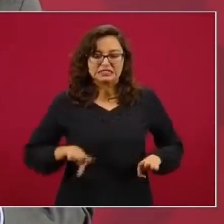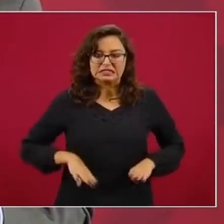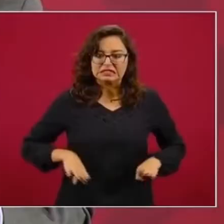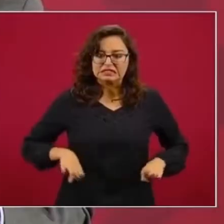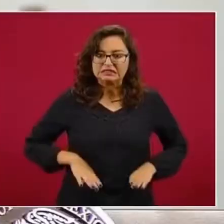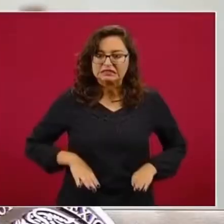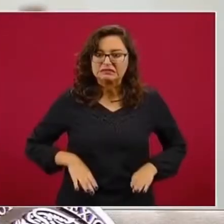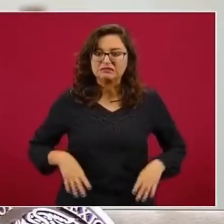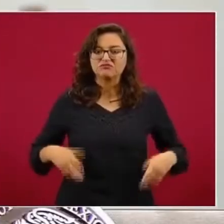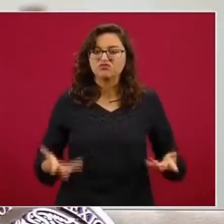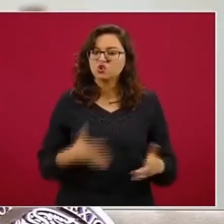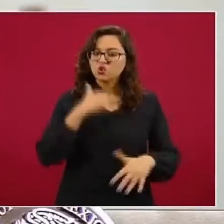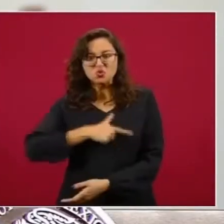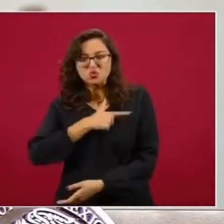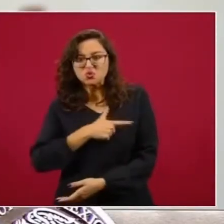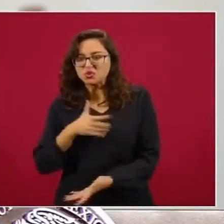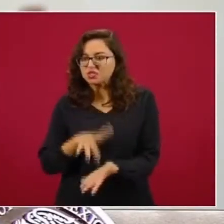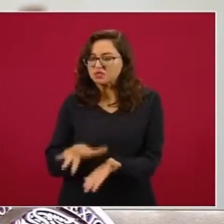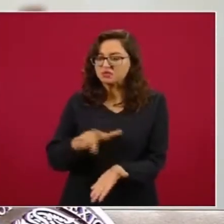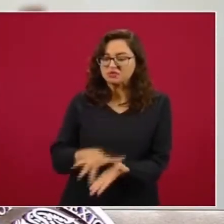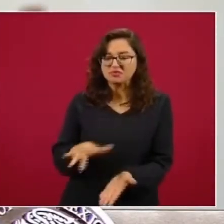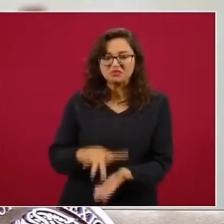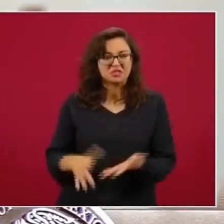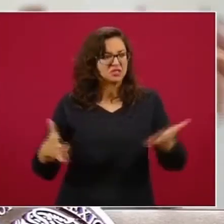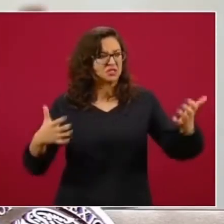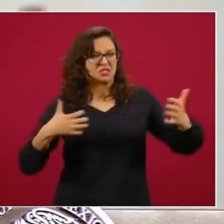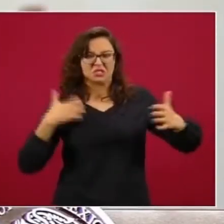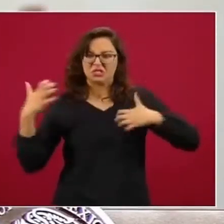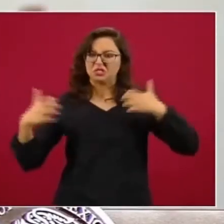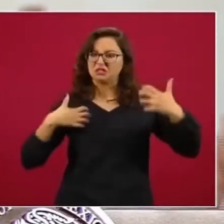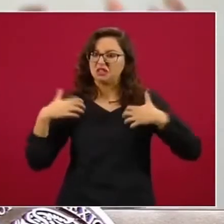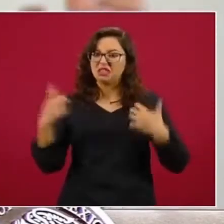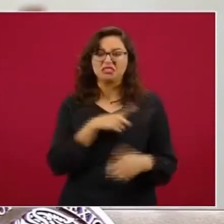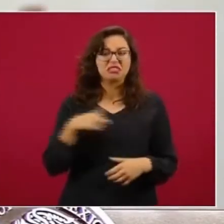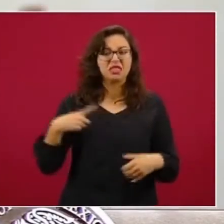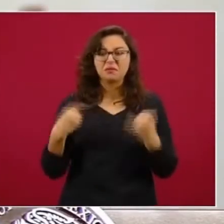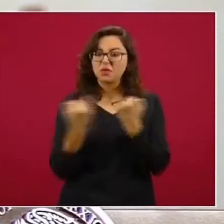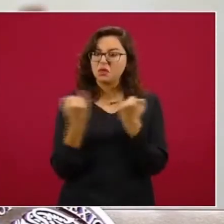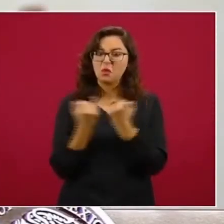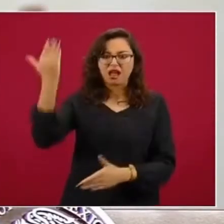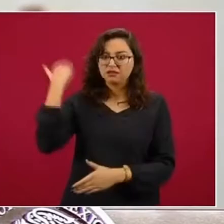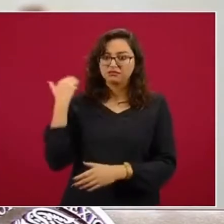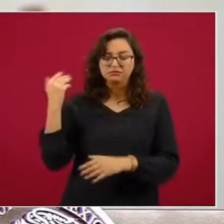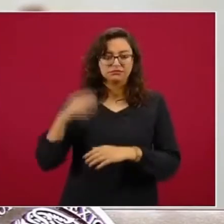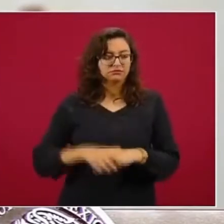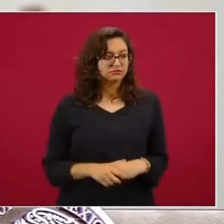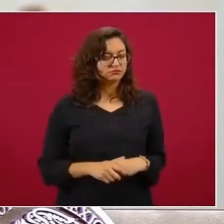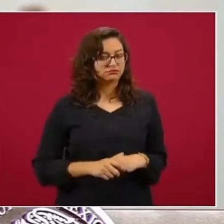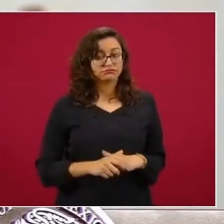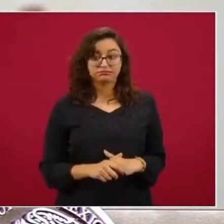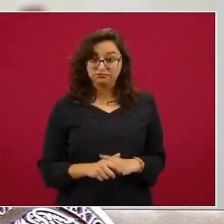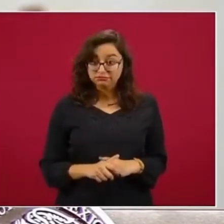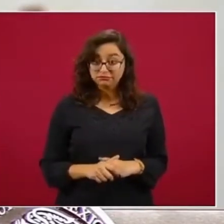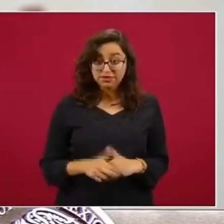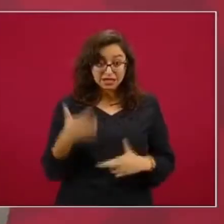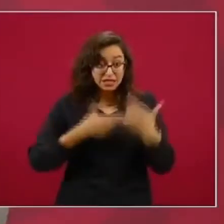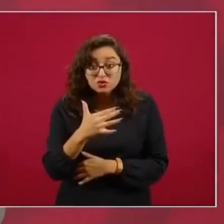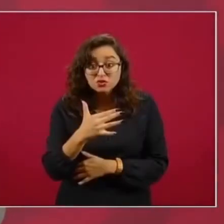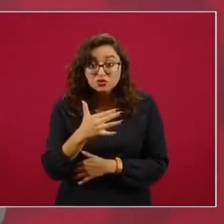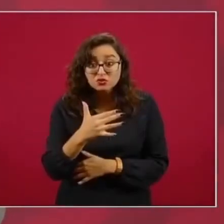apoyando la corrupción se inconforman y dicen hay que regresar a lo de antes, pues es regresar a la